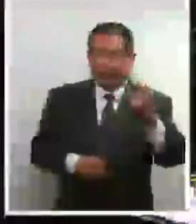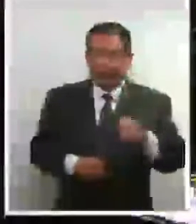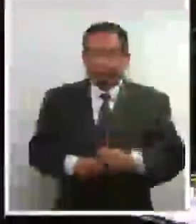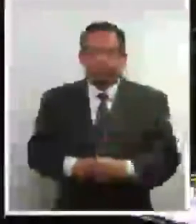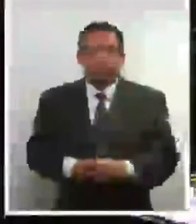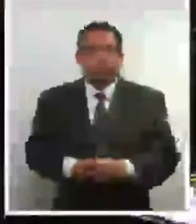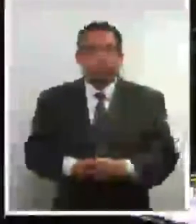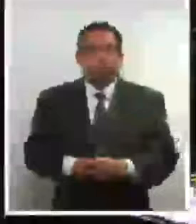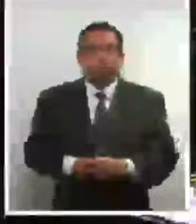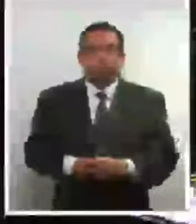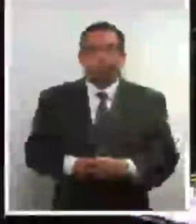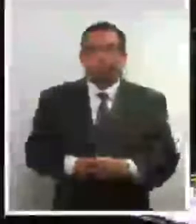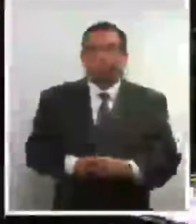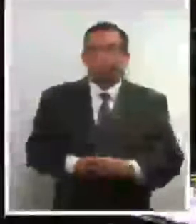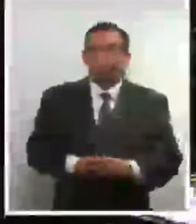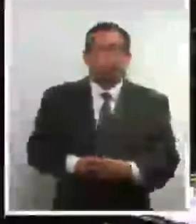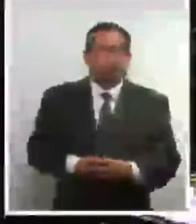favor.